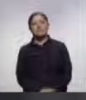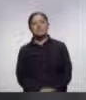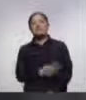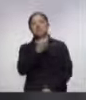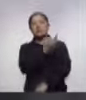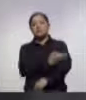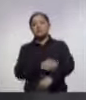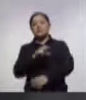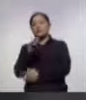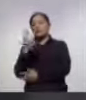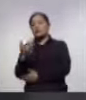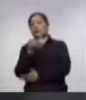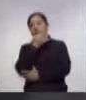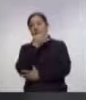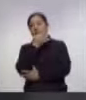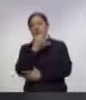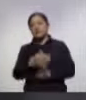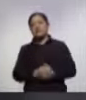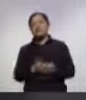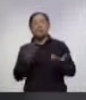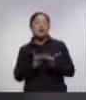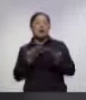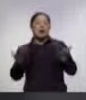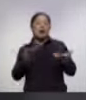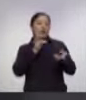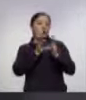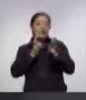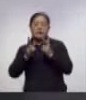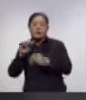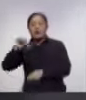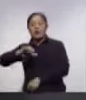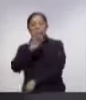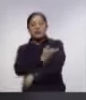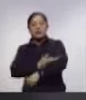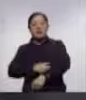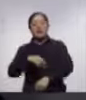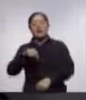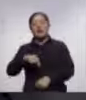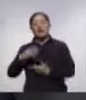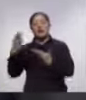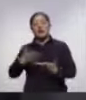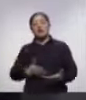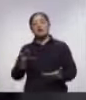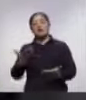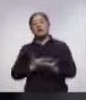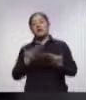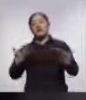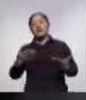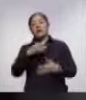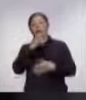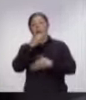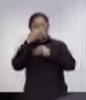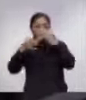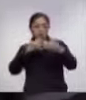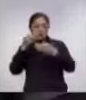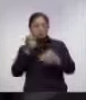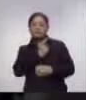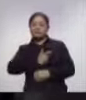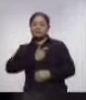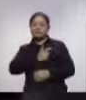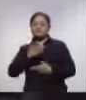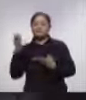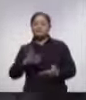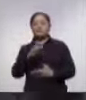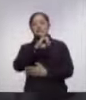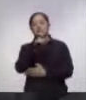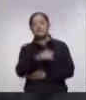2 de la tarde con 28 minutos. Vamos a la charla esta tarde aquí en el estudio de Ahora Noticias. Y es un gusto recibir a don